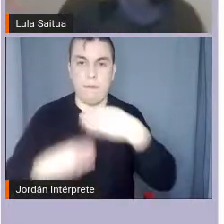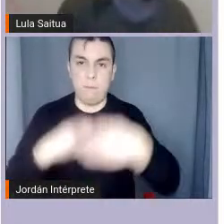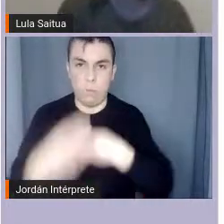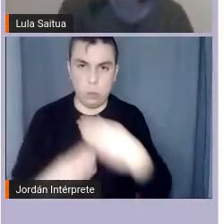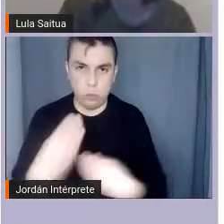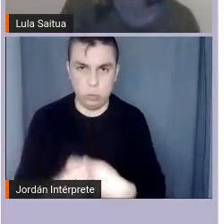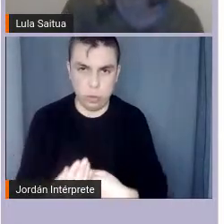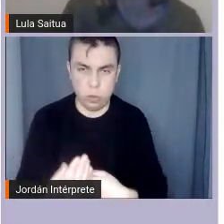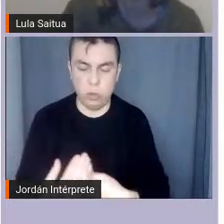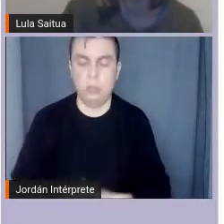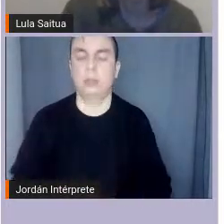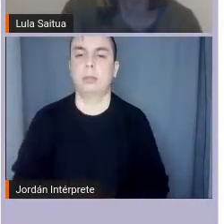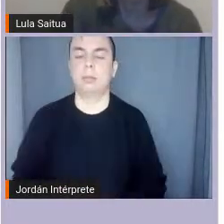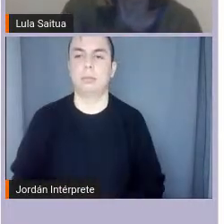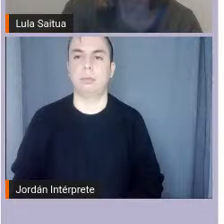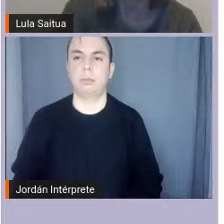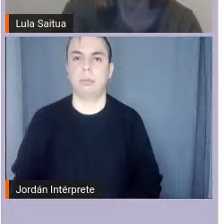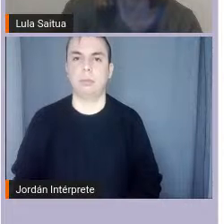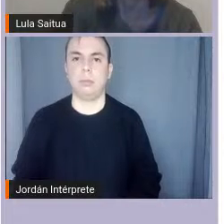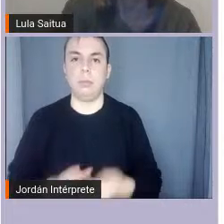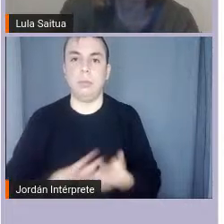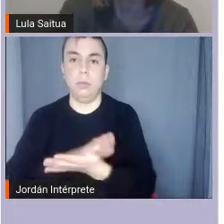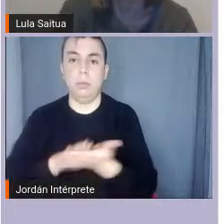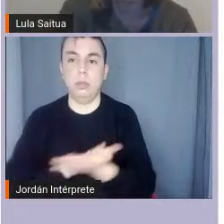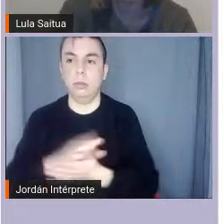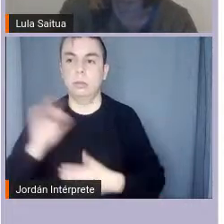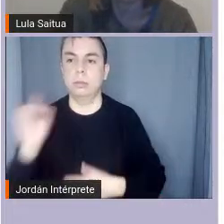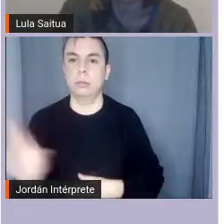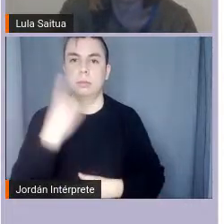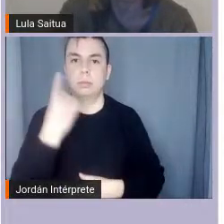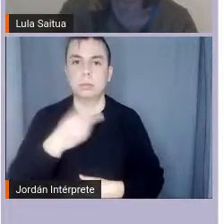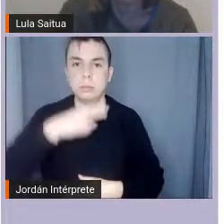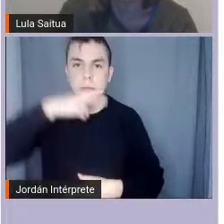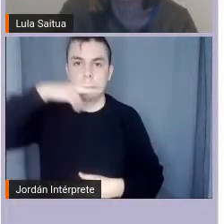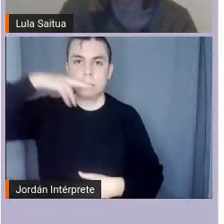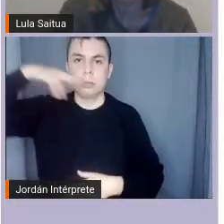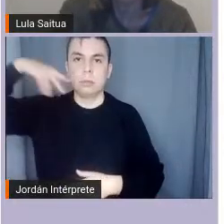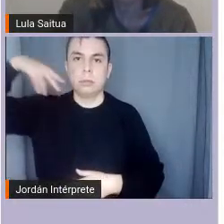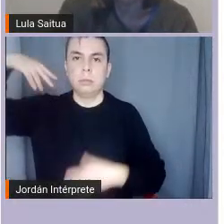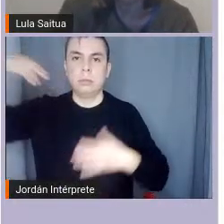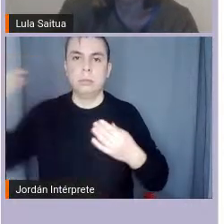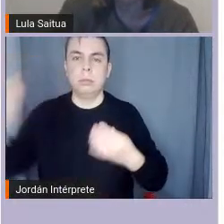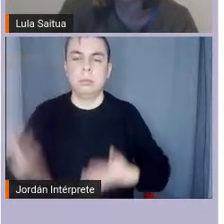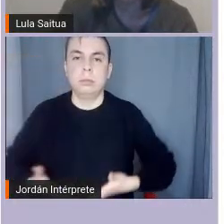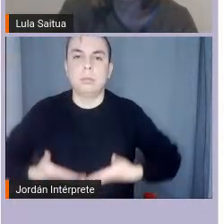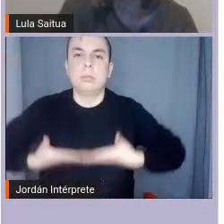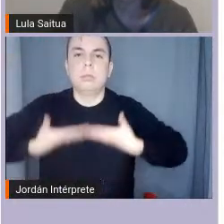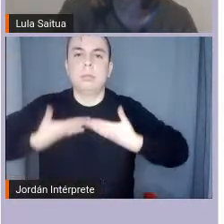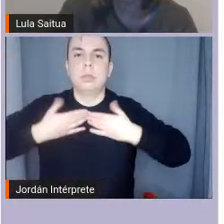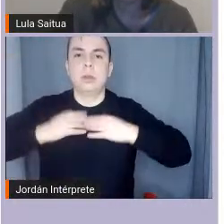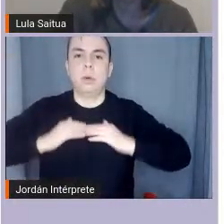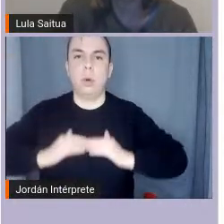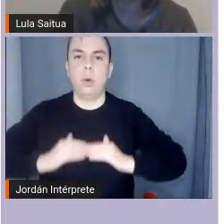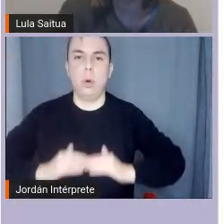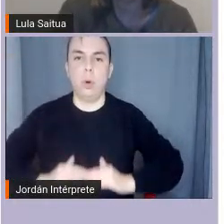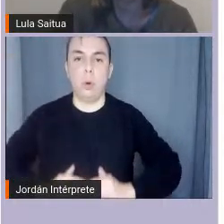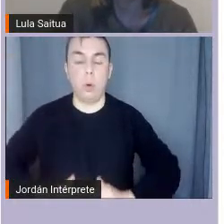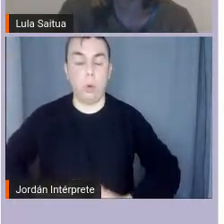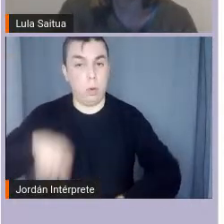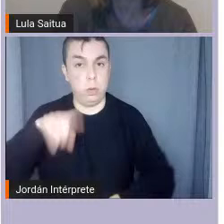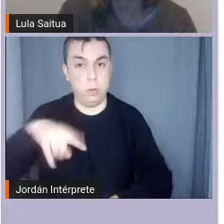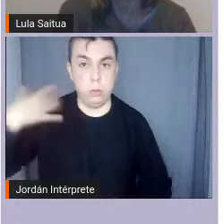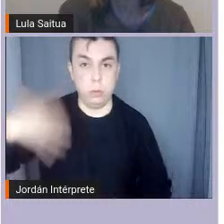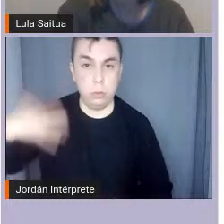en esta buena emisión de la voz? Primero, la respiración. La respiración es fundamental. Ni me voy a detener en esto,